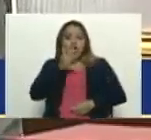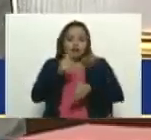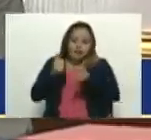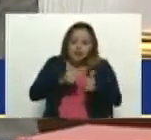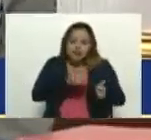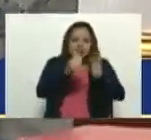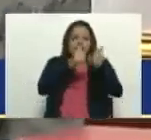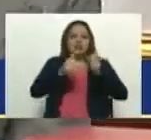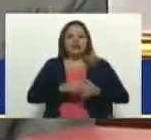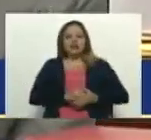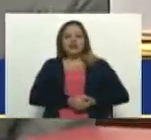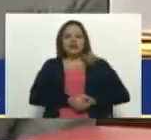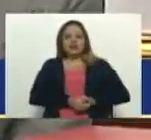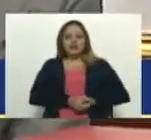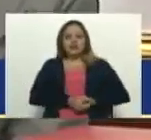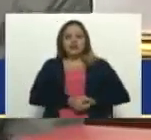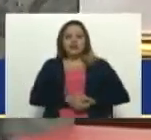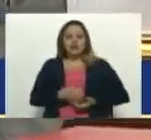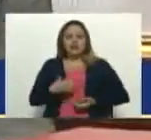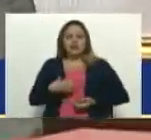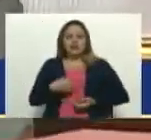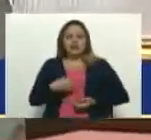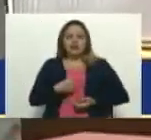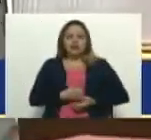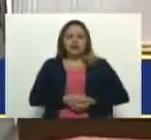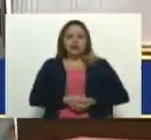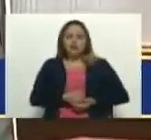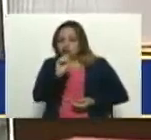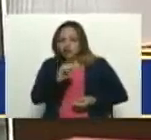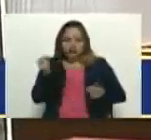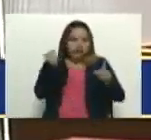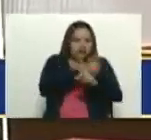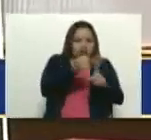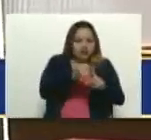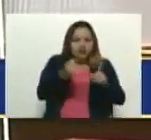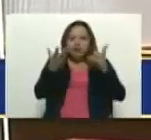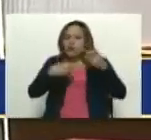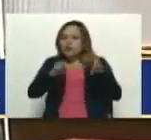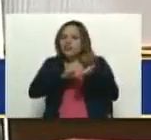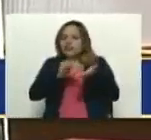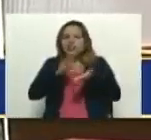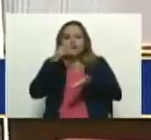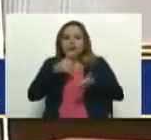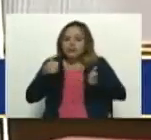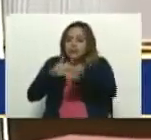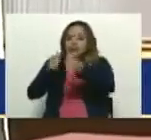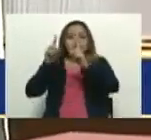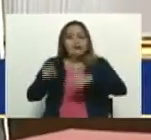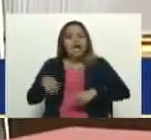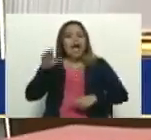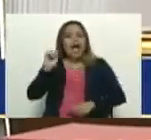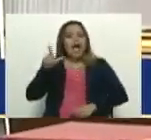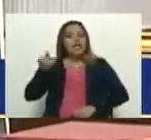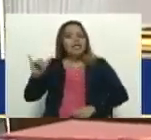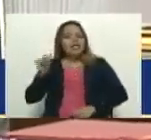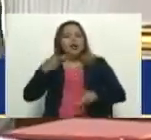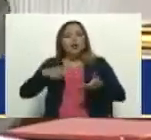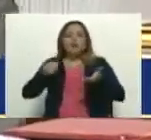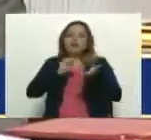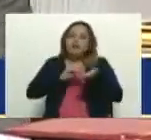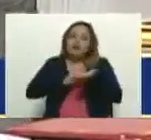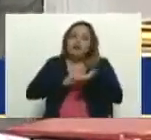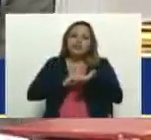perseguidos, eran desaparecidos, eran torturados. ¿Cuántas veces no fue perseguido, seguido Alí Primera? ¿Cuántos atentados